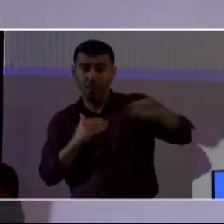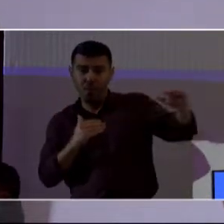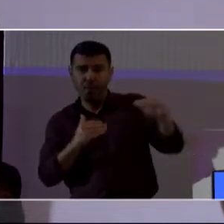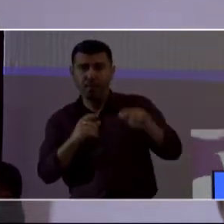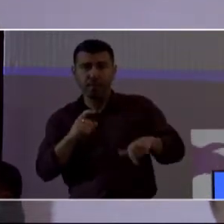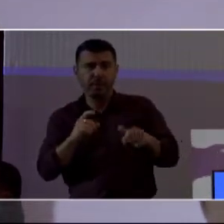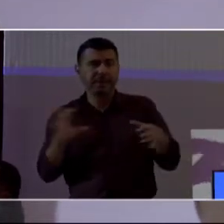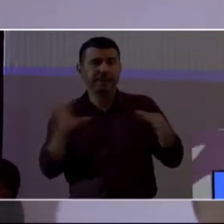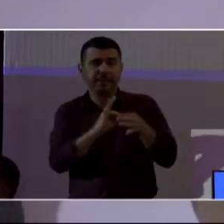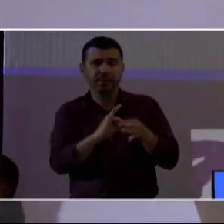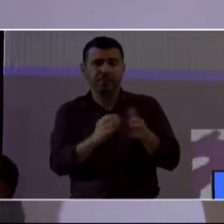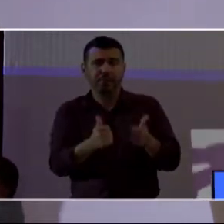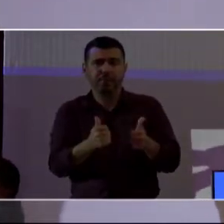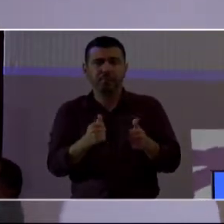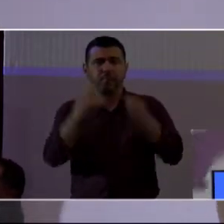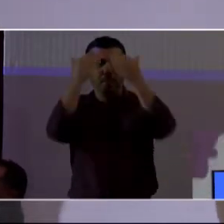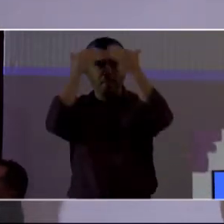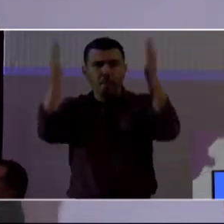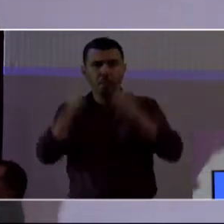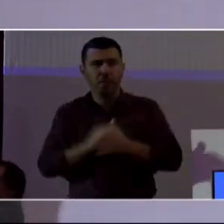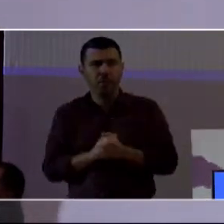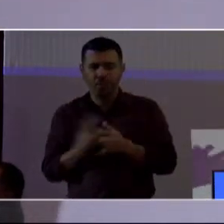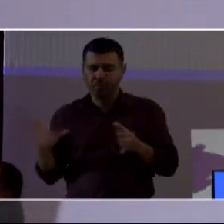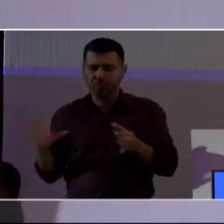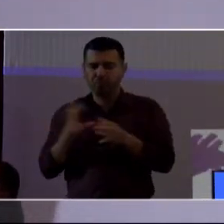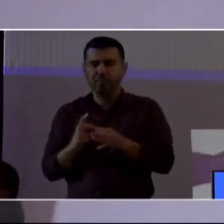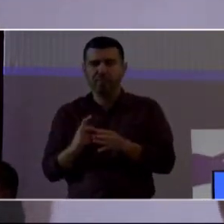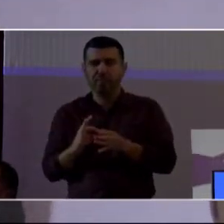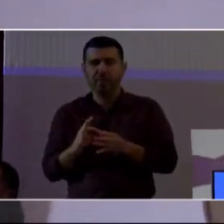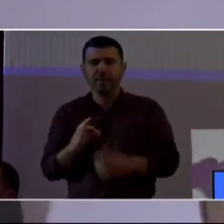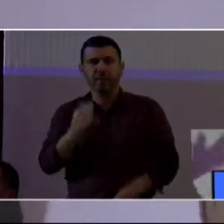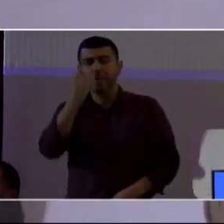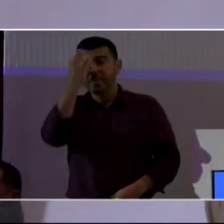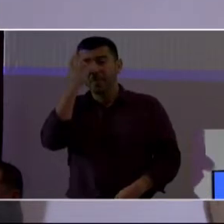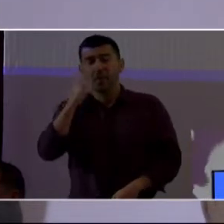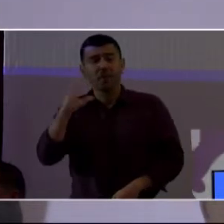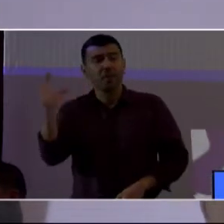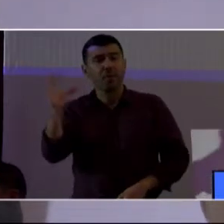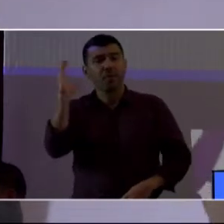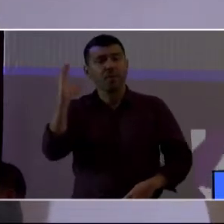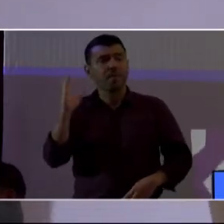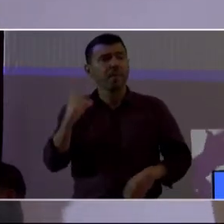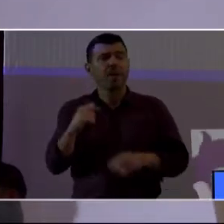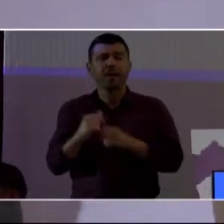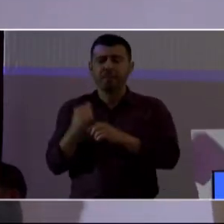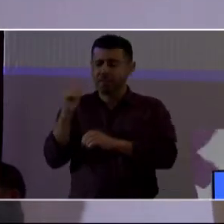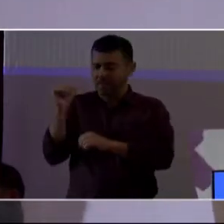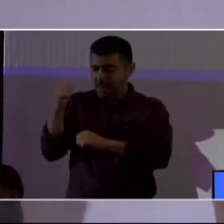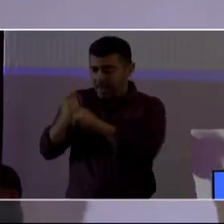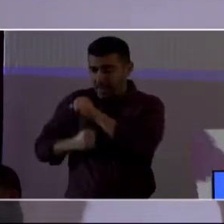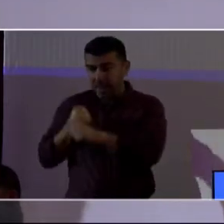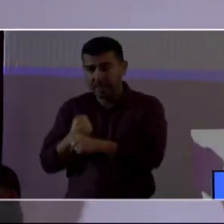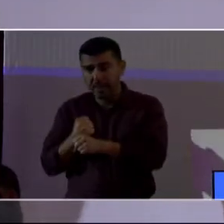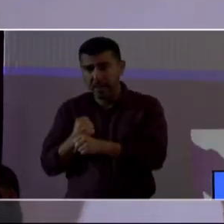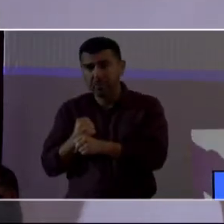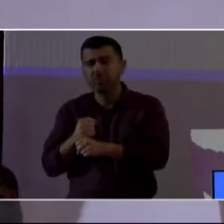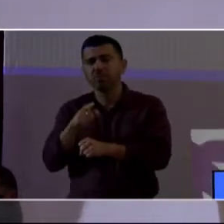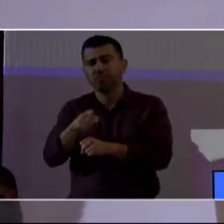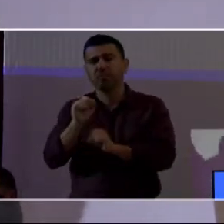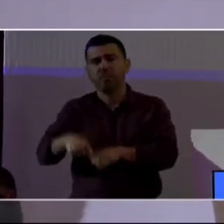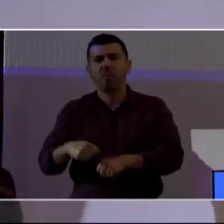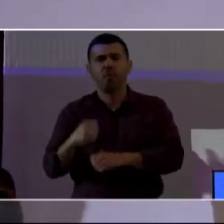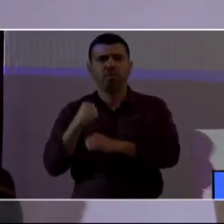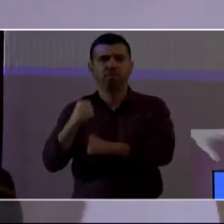público, porque es la única manera realmente de que Colombia en 10 años puede ser una potencia a nivel mundial de